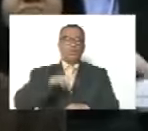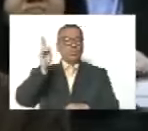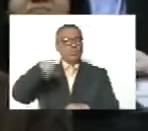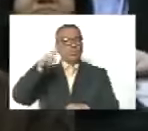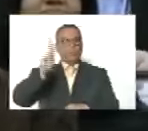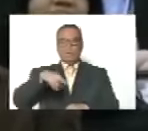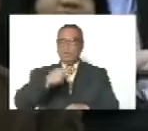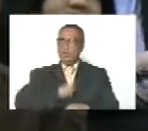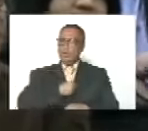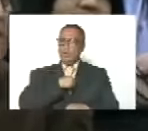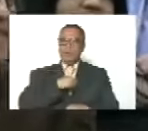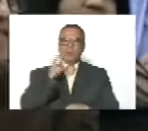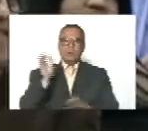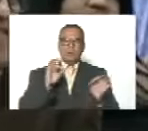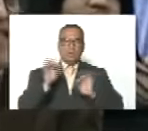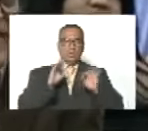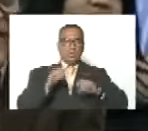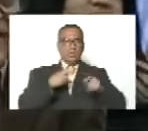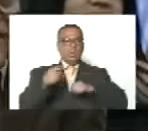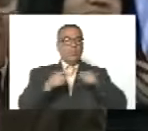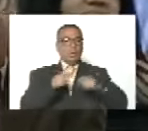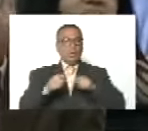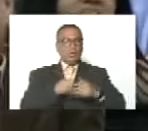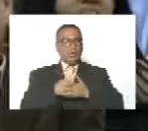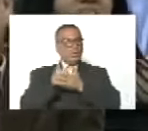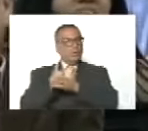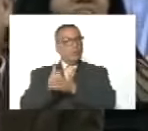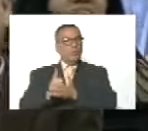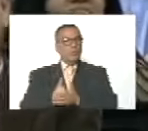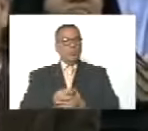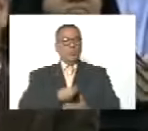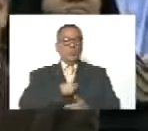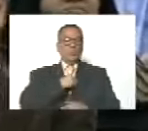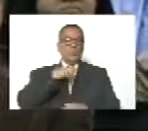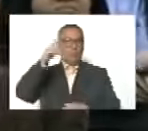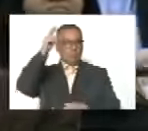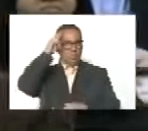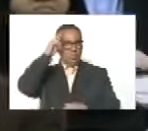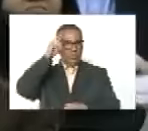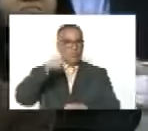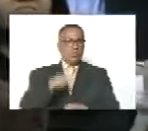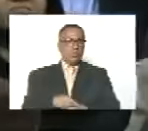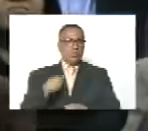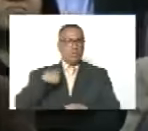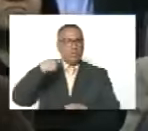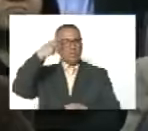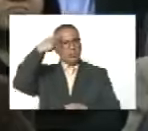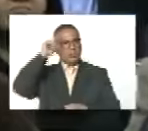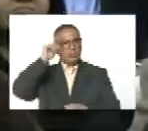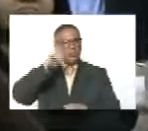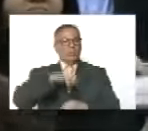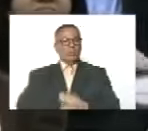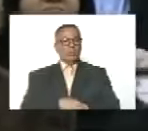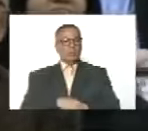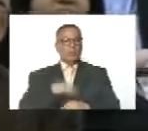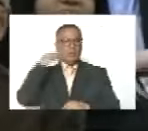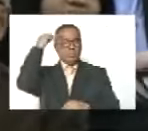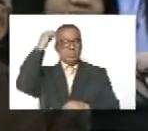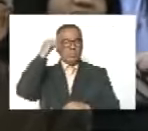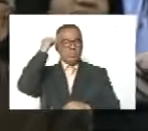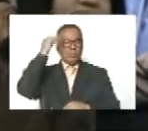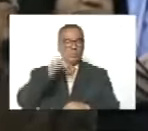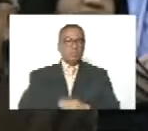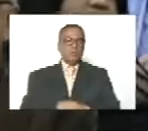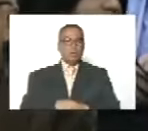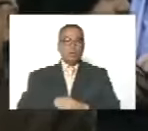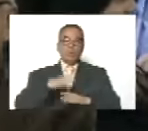jamás ha activado el beneficio de la duda razonable, tan siquiera de pensar